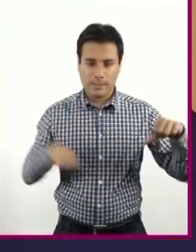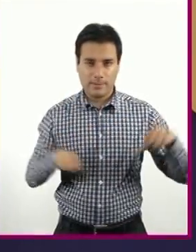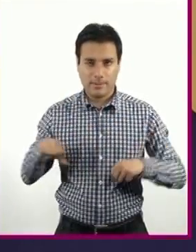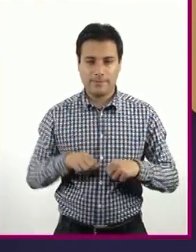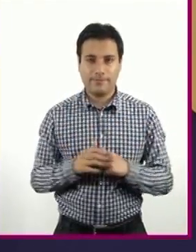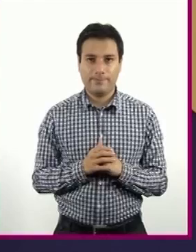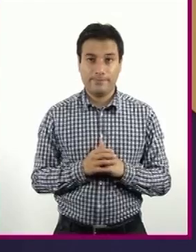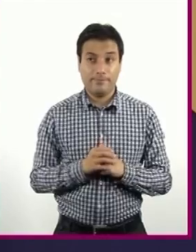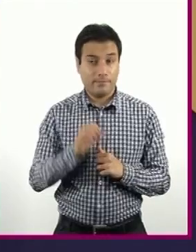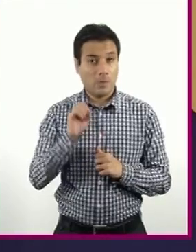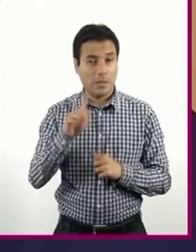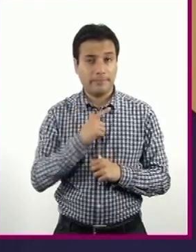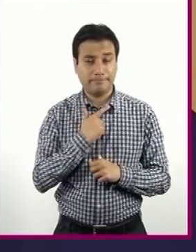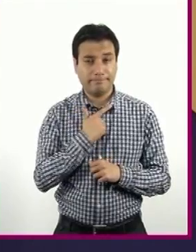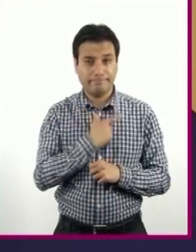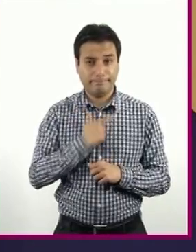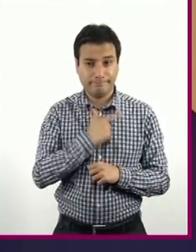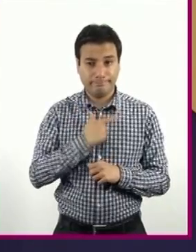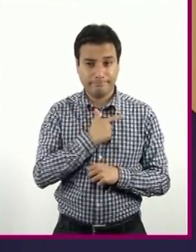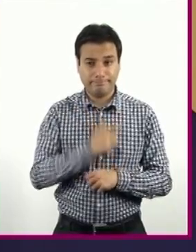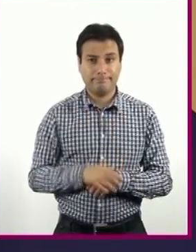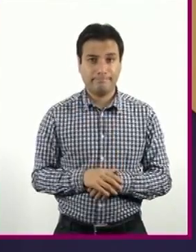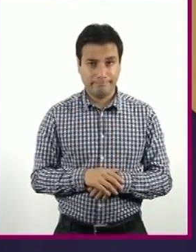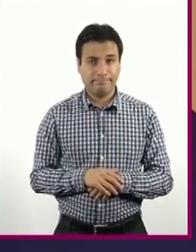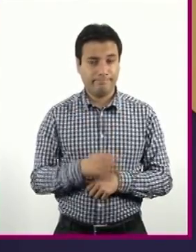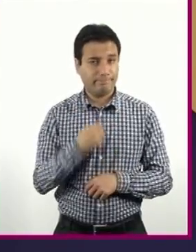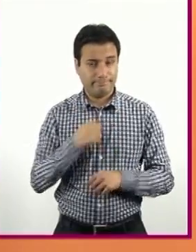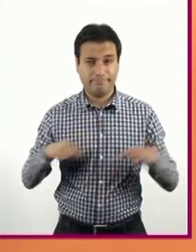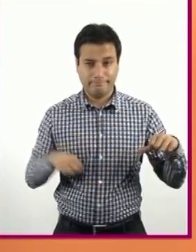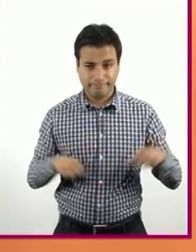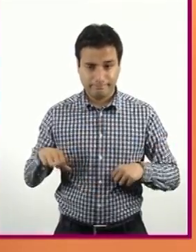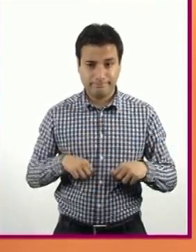Sí, maestra, me gusta la idea, me gustan mucho los retos.